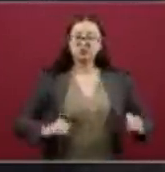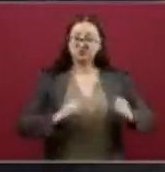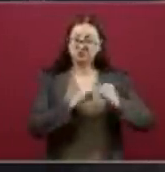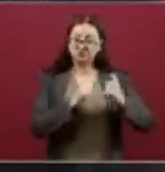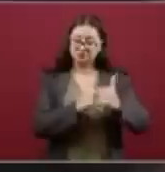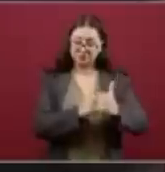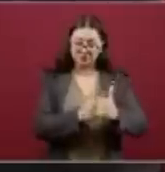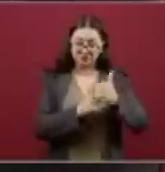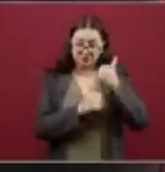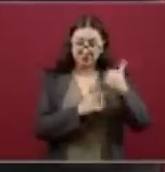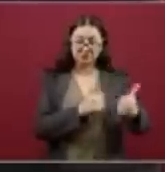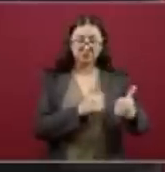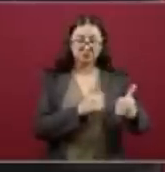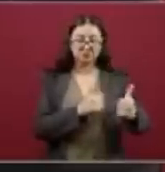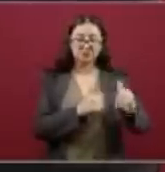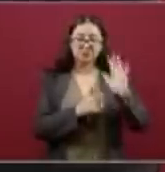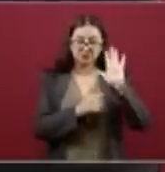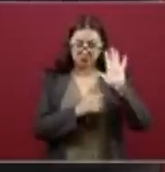para